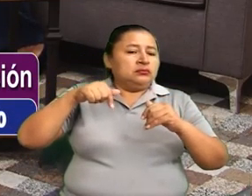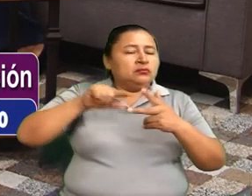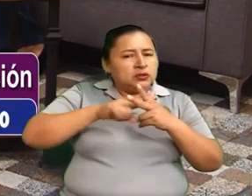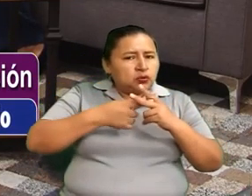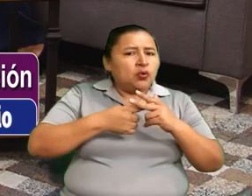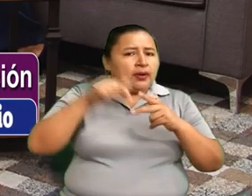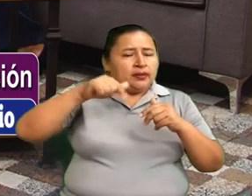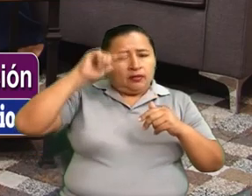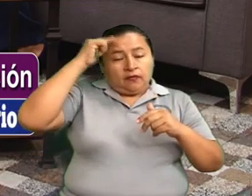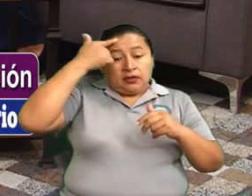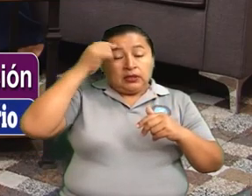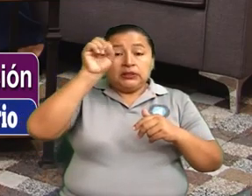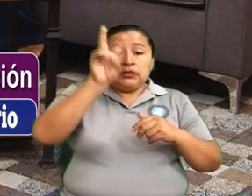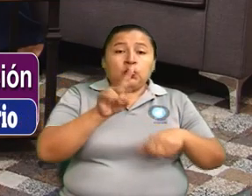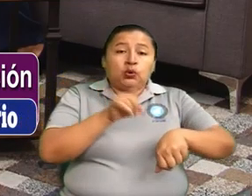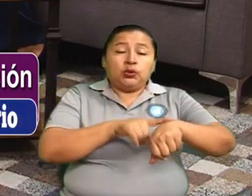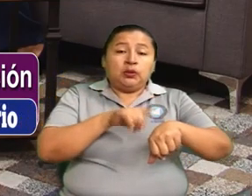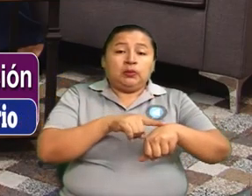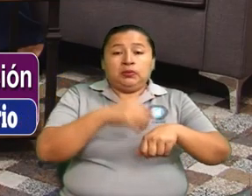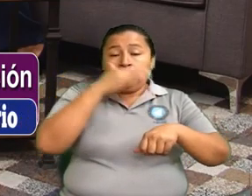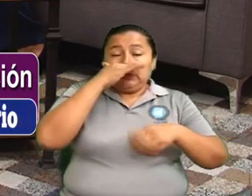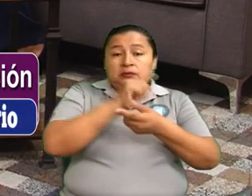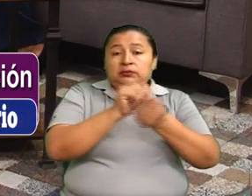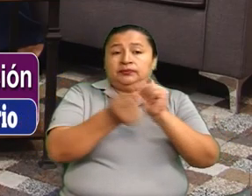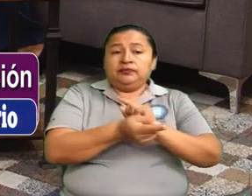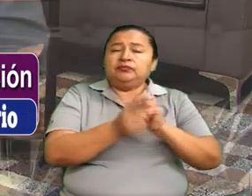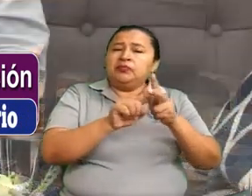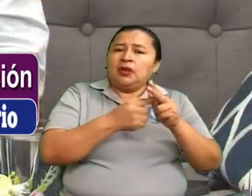gobierno, esta segunda etapa de la revolución, ¿verdad?, de